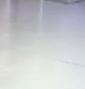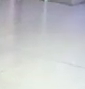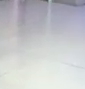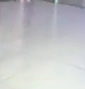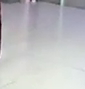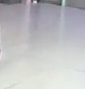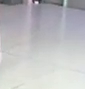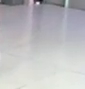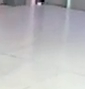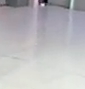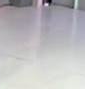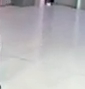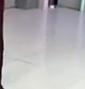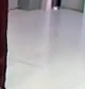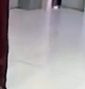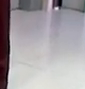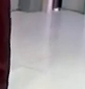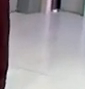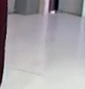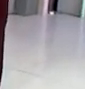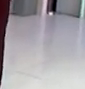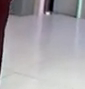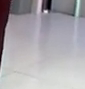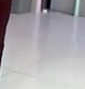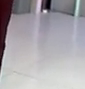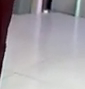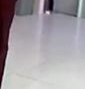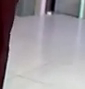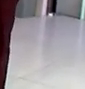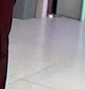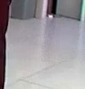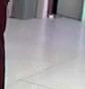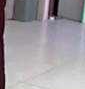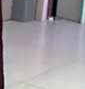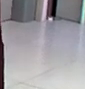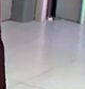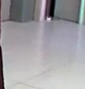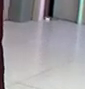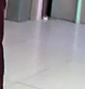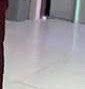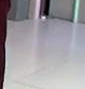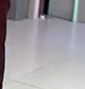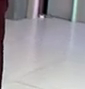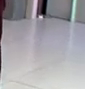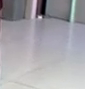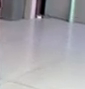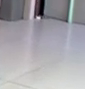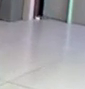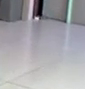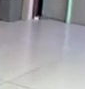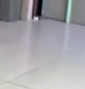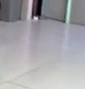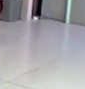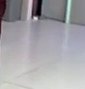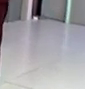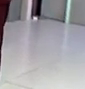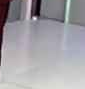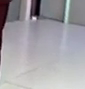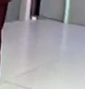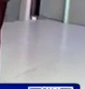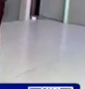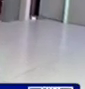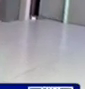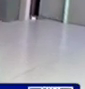encontramos a nuestro sector Reporteros al Día, quienes precisamente nos generan información, y hoy tengo que contarles un caso lamentable, porque nos han hecho llegar estas imágenes